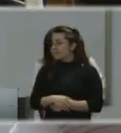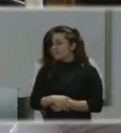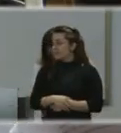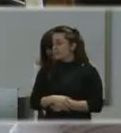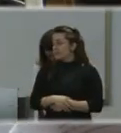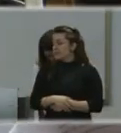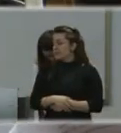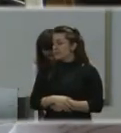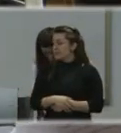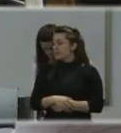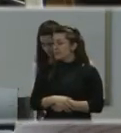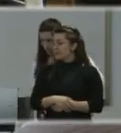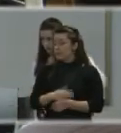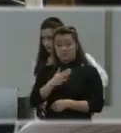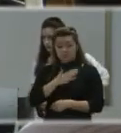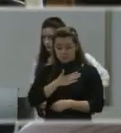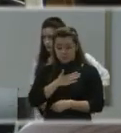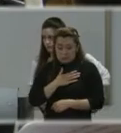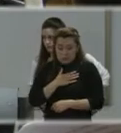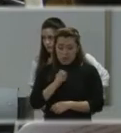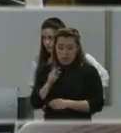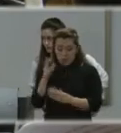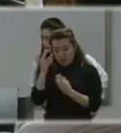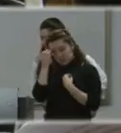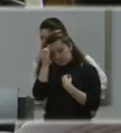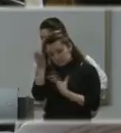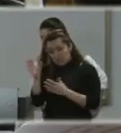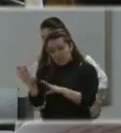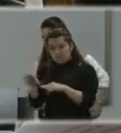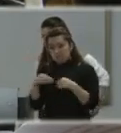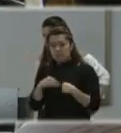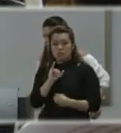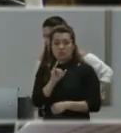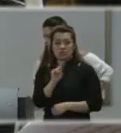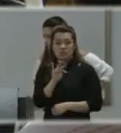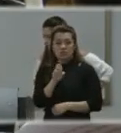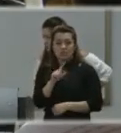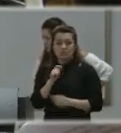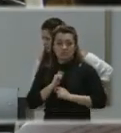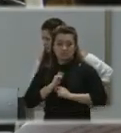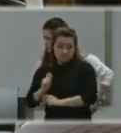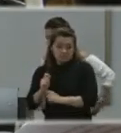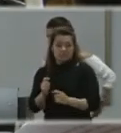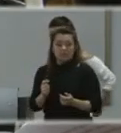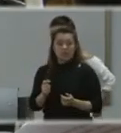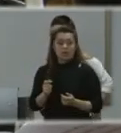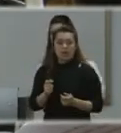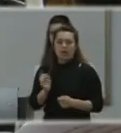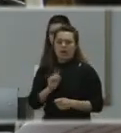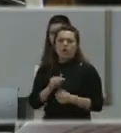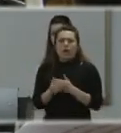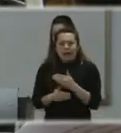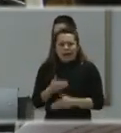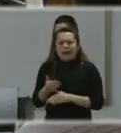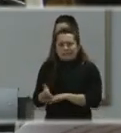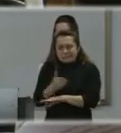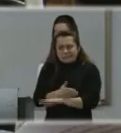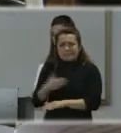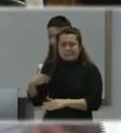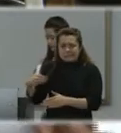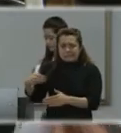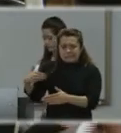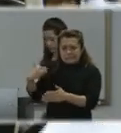si uno no hace la interdicción, se van a perder todos los procedimientos jurídicos que se